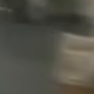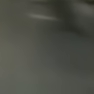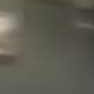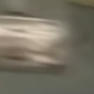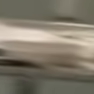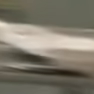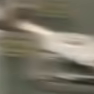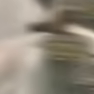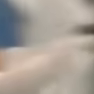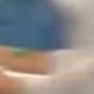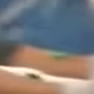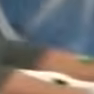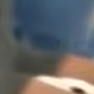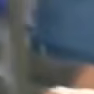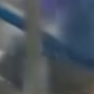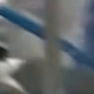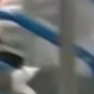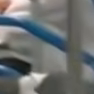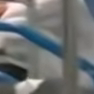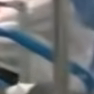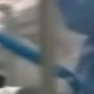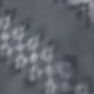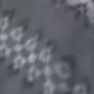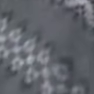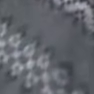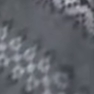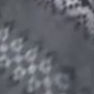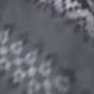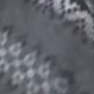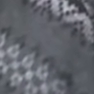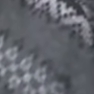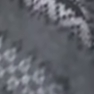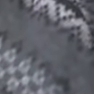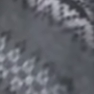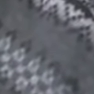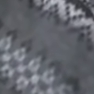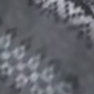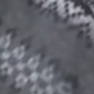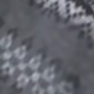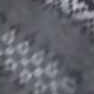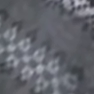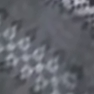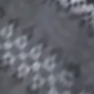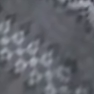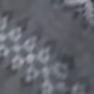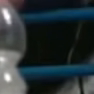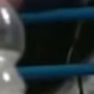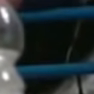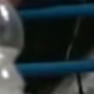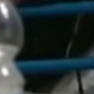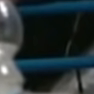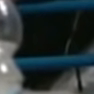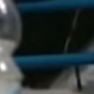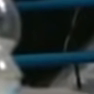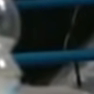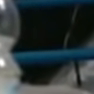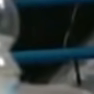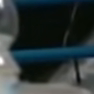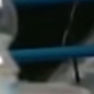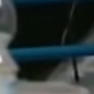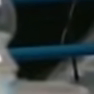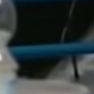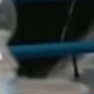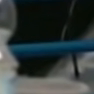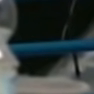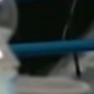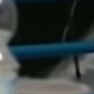Nivel de contagio de la variante Delta de COVID-19 es tan alto como el de la varicela. Así lo establece un estudio de los Centros para el